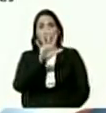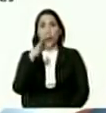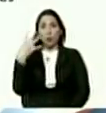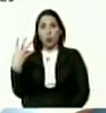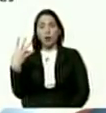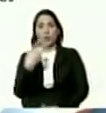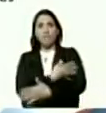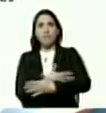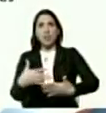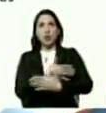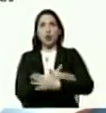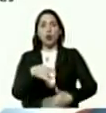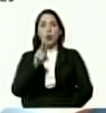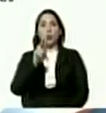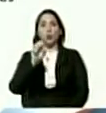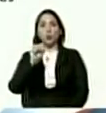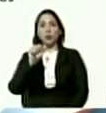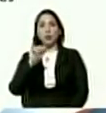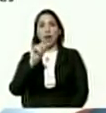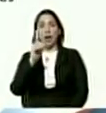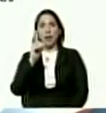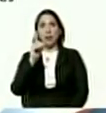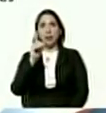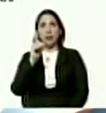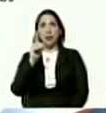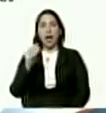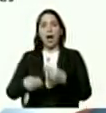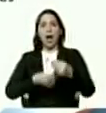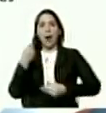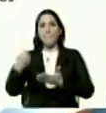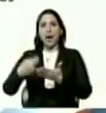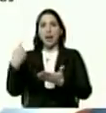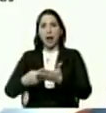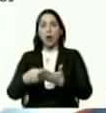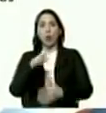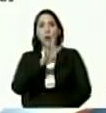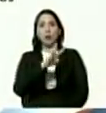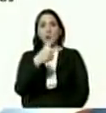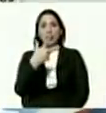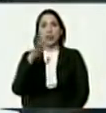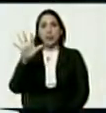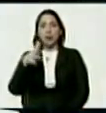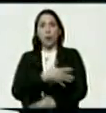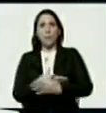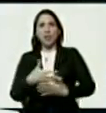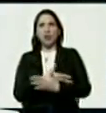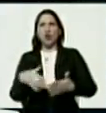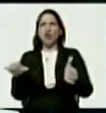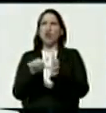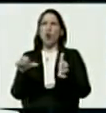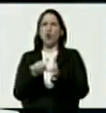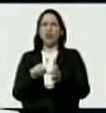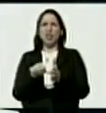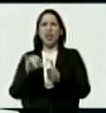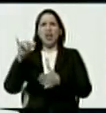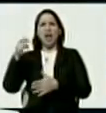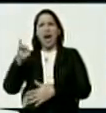millones, USAID ha proporcionado más de 435 millones. ¿Dónde están Juan